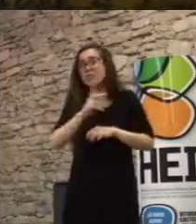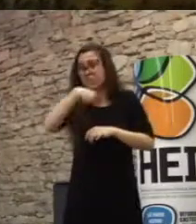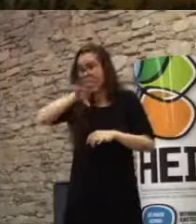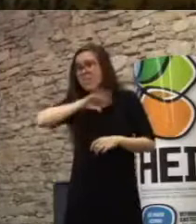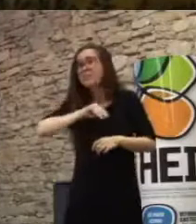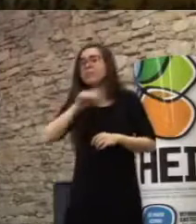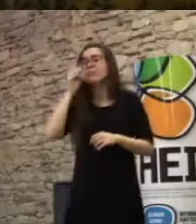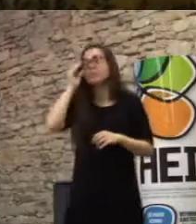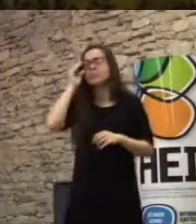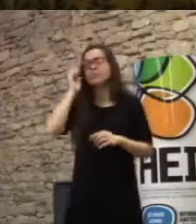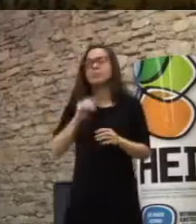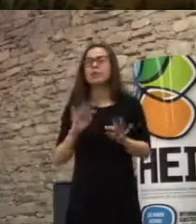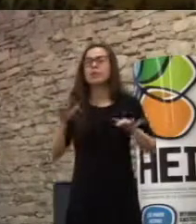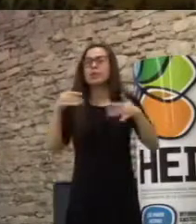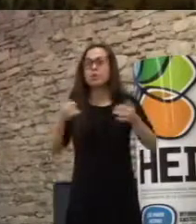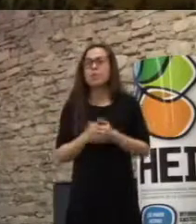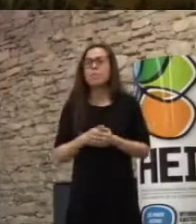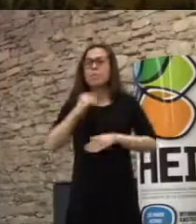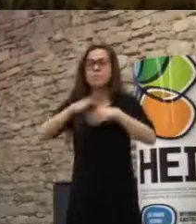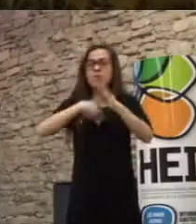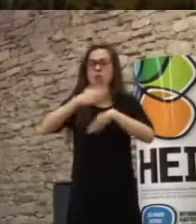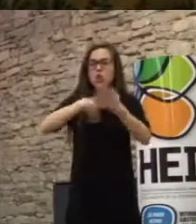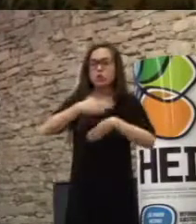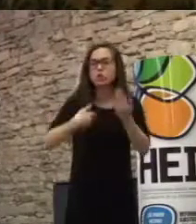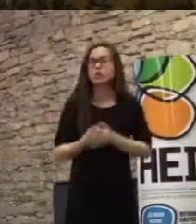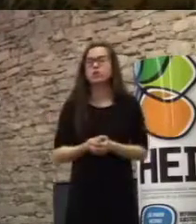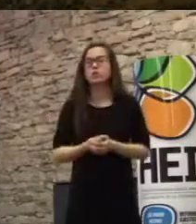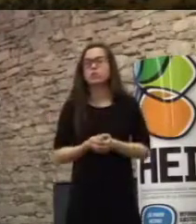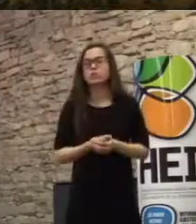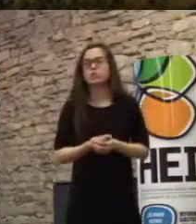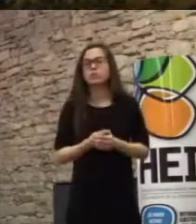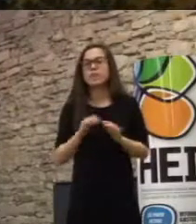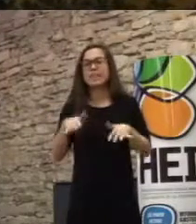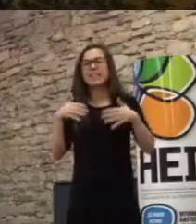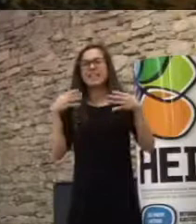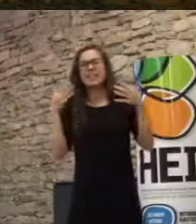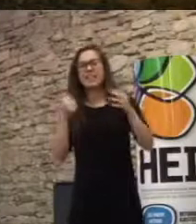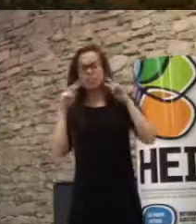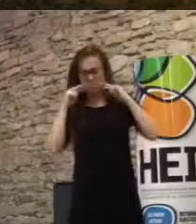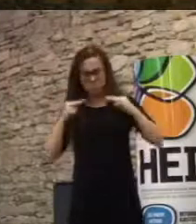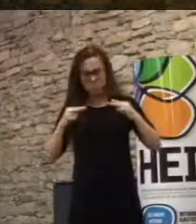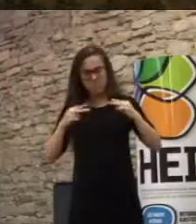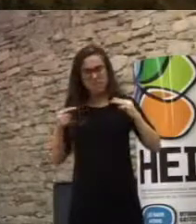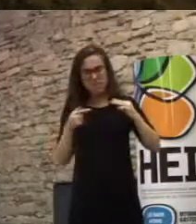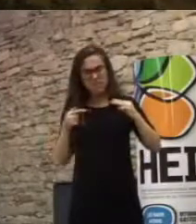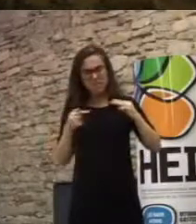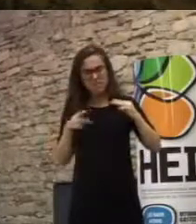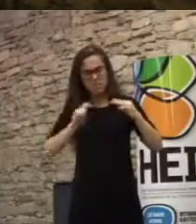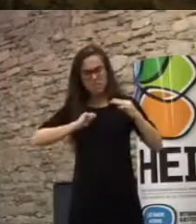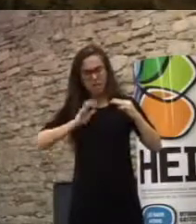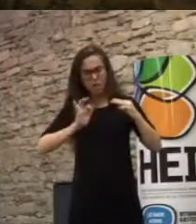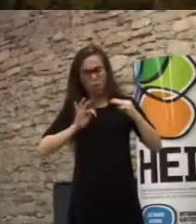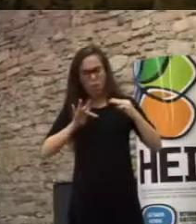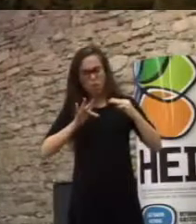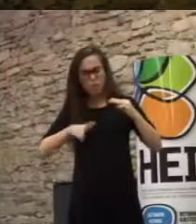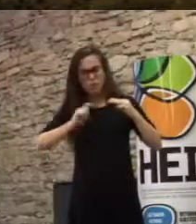entonces claro en ese proceso lo que te dice este potencia o lo que te dice este resto porque